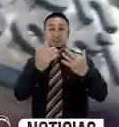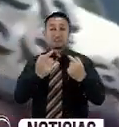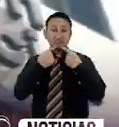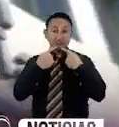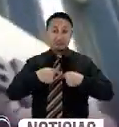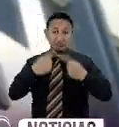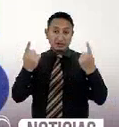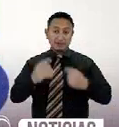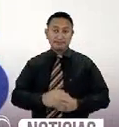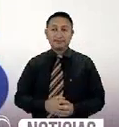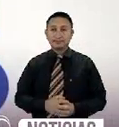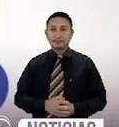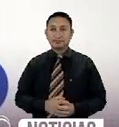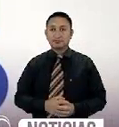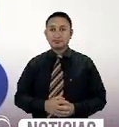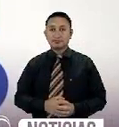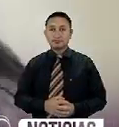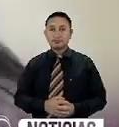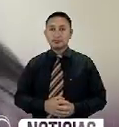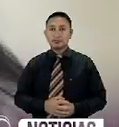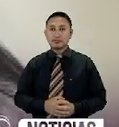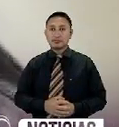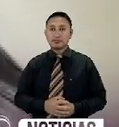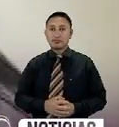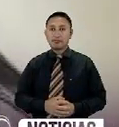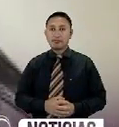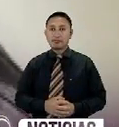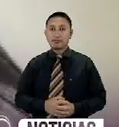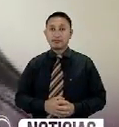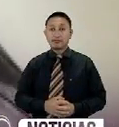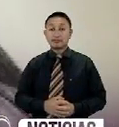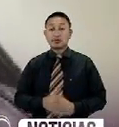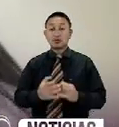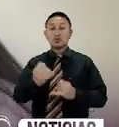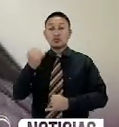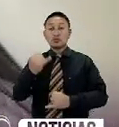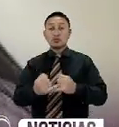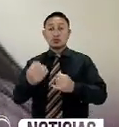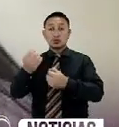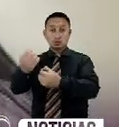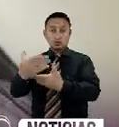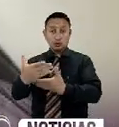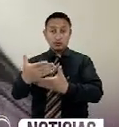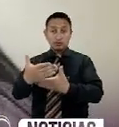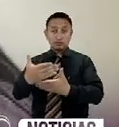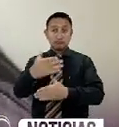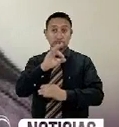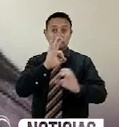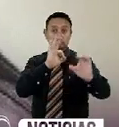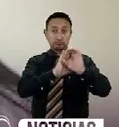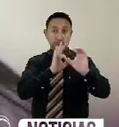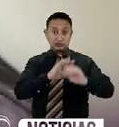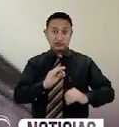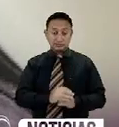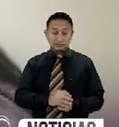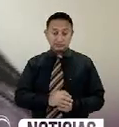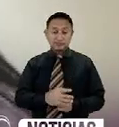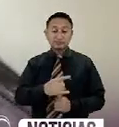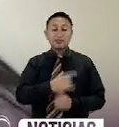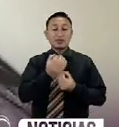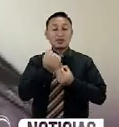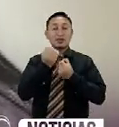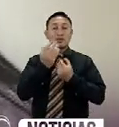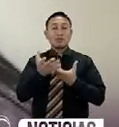y control Social para tomar medidas el informe final por parte del pleno del Consejo de participación ciudadana Este es el informe que